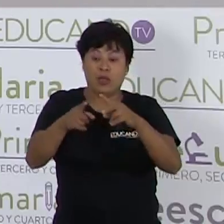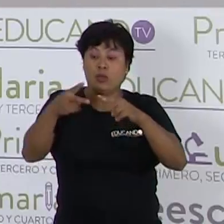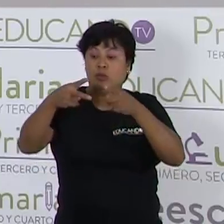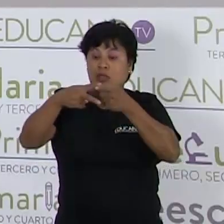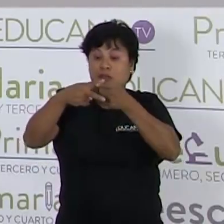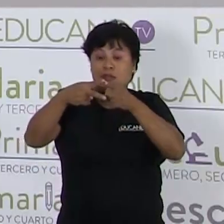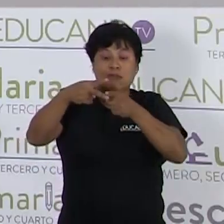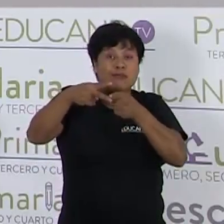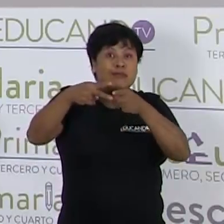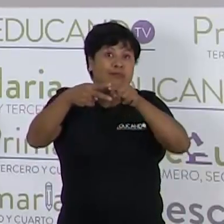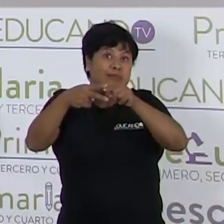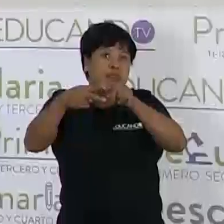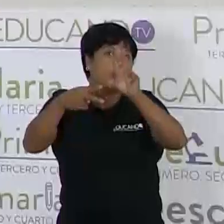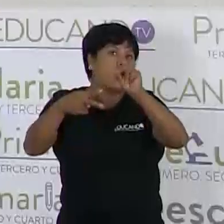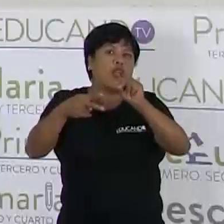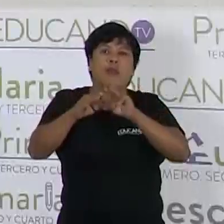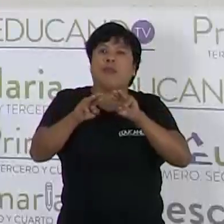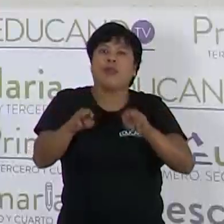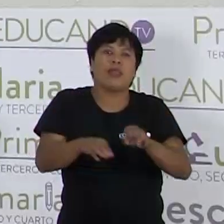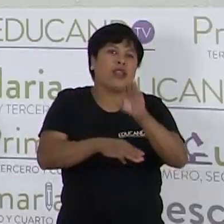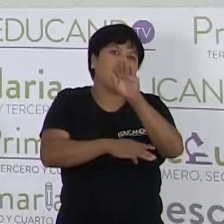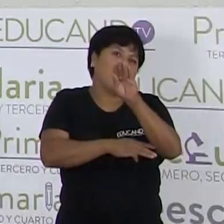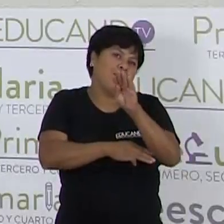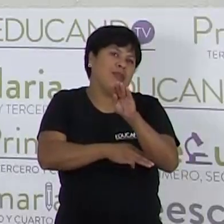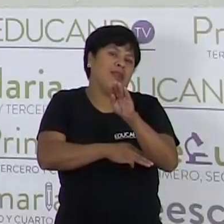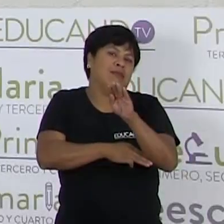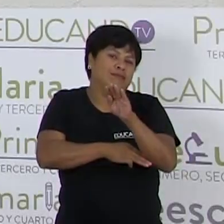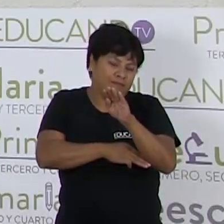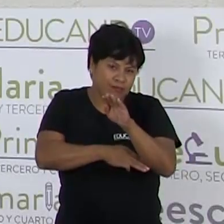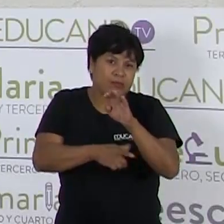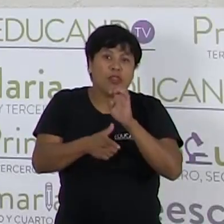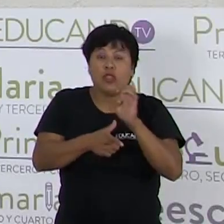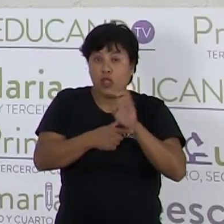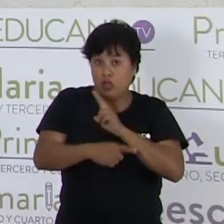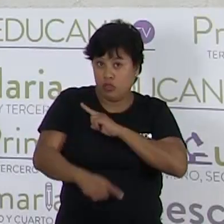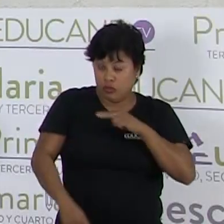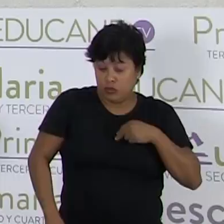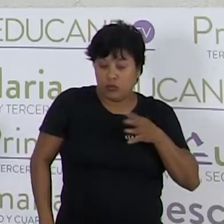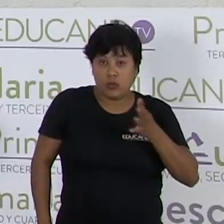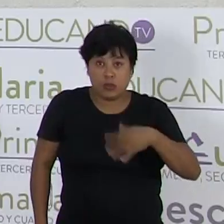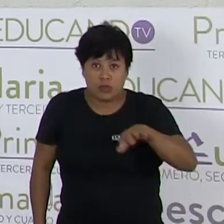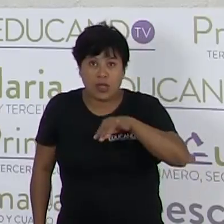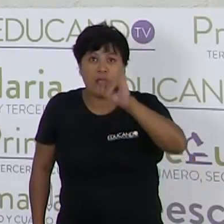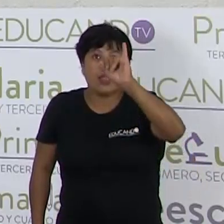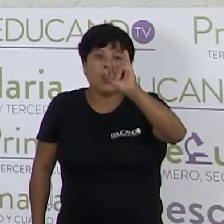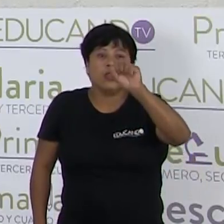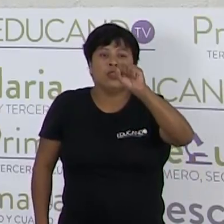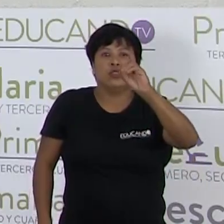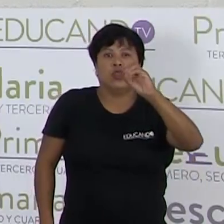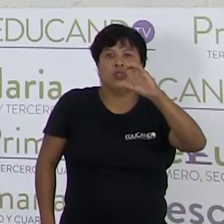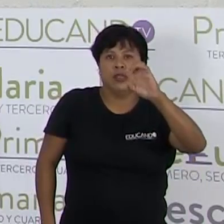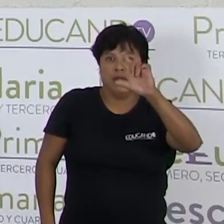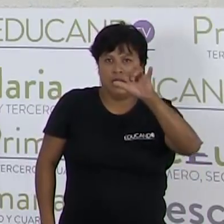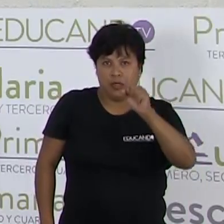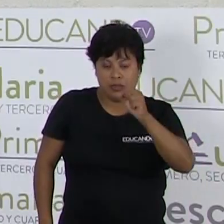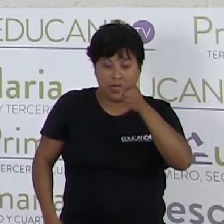de 90 grados. Entonces vamos a buscar un triángulo isósceles. Y este